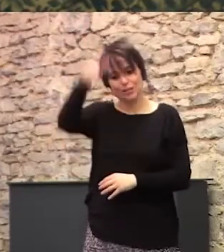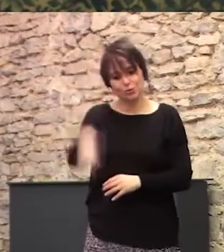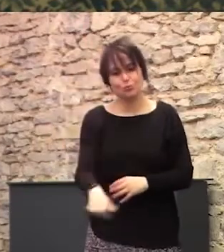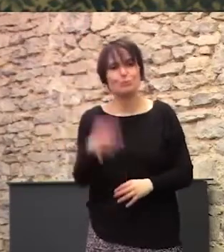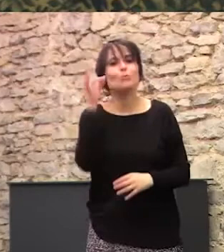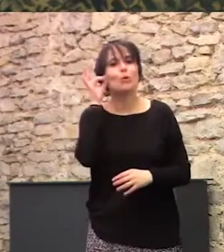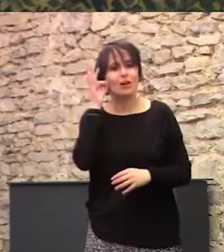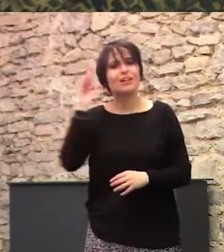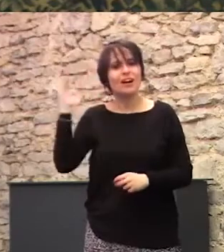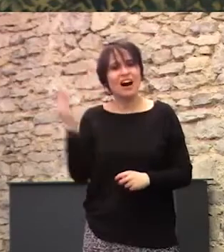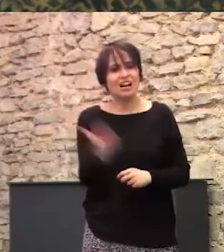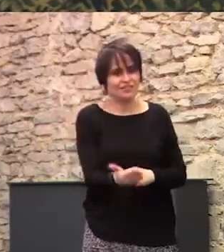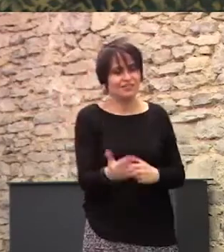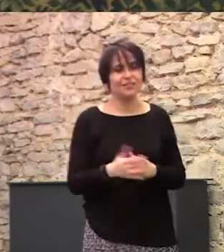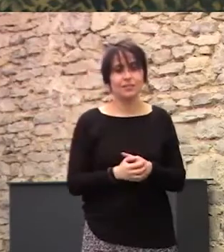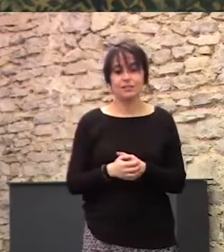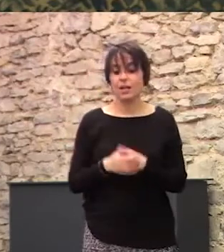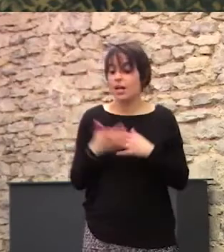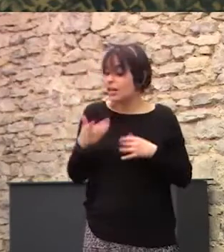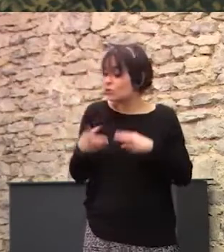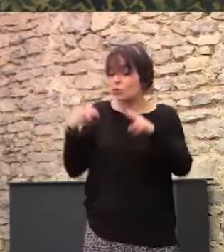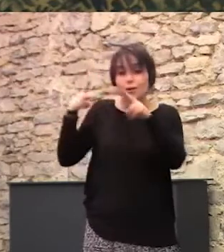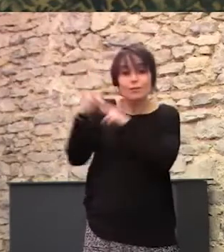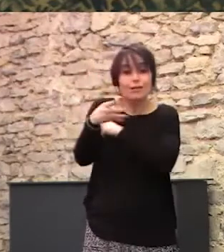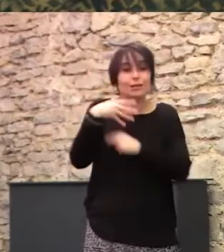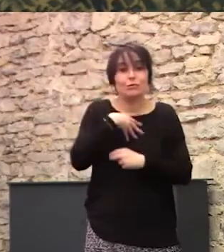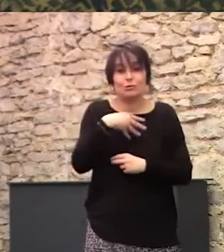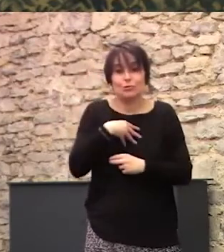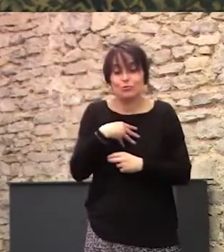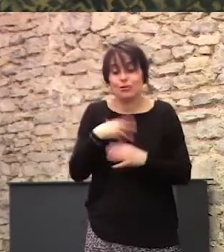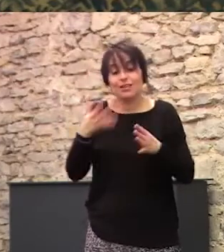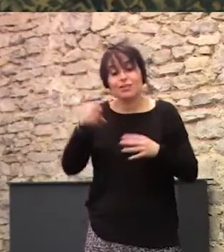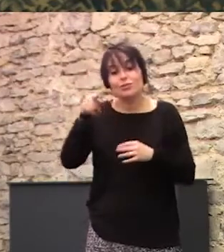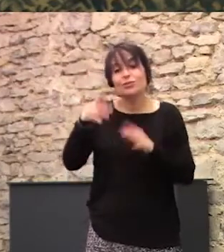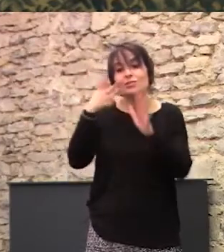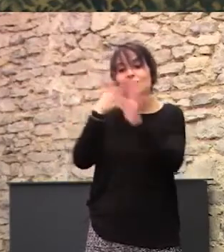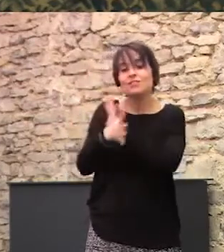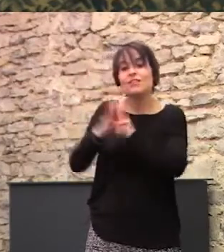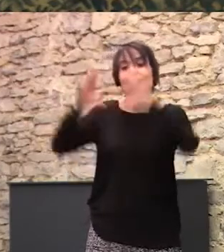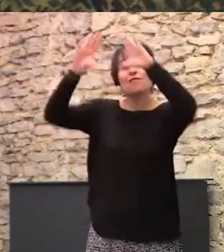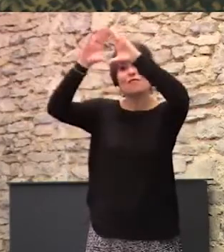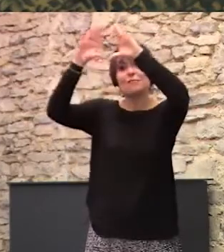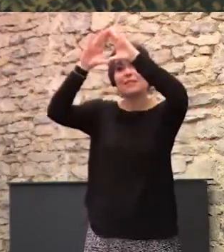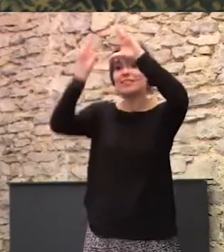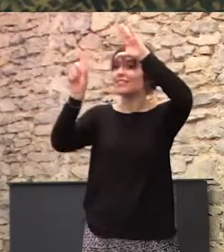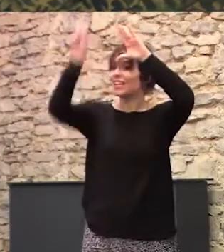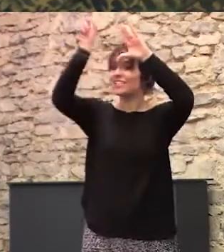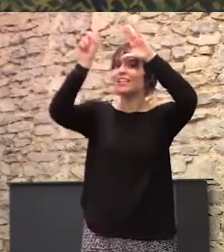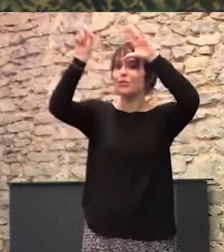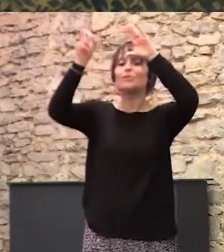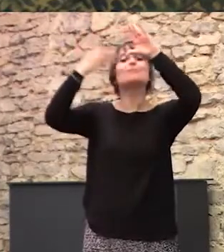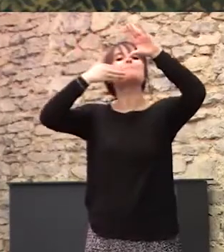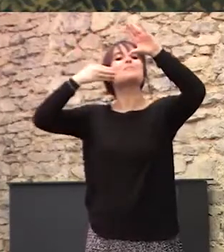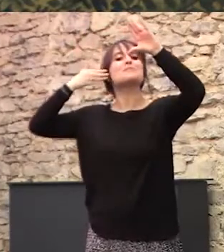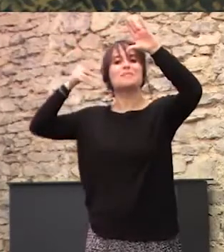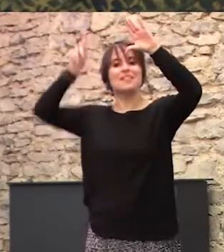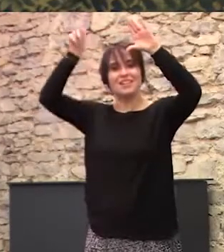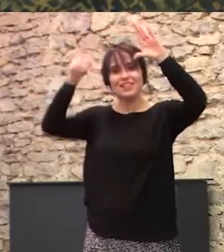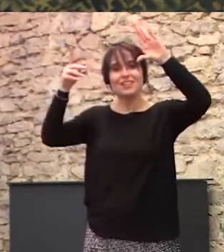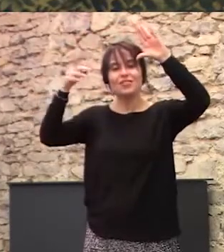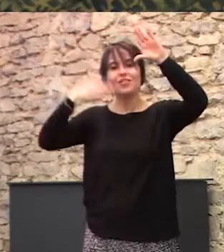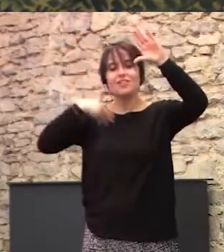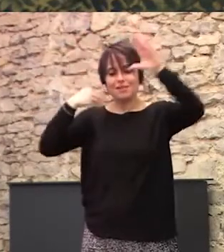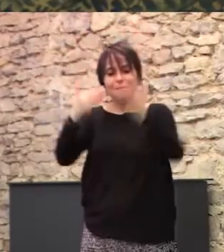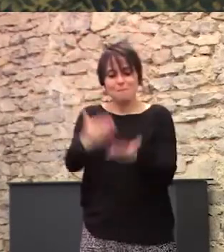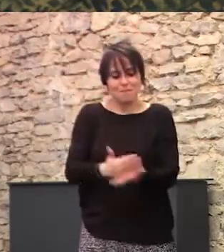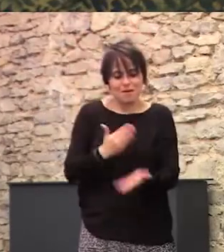podemos evitarlo. Y esto también sitúa a las feministas del norte en una situación de privilegio y se benefician de